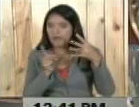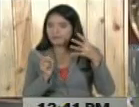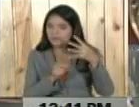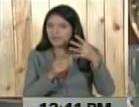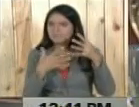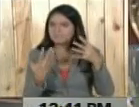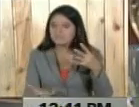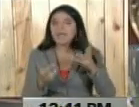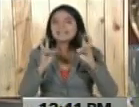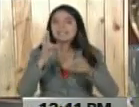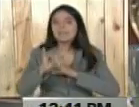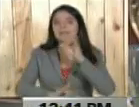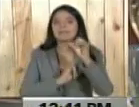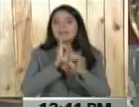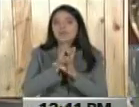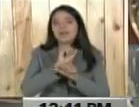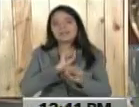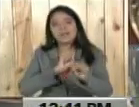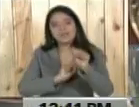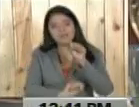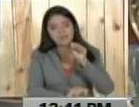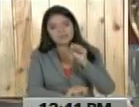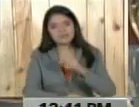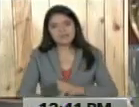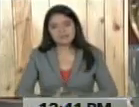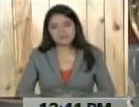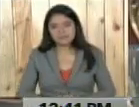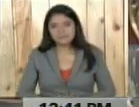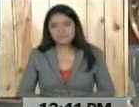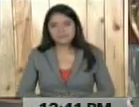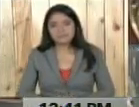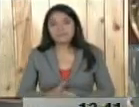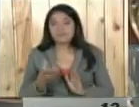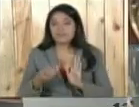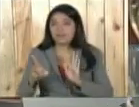el tema internacional y la defensa de los